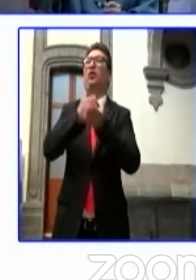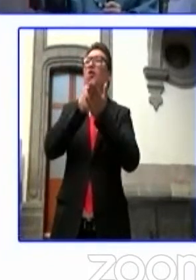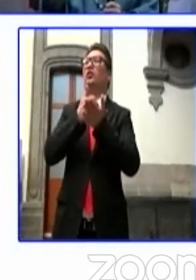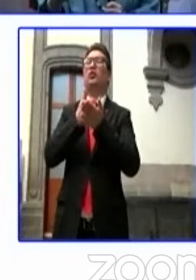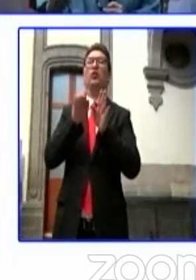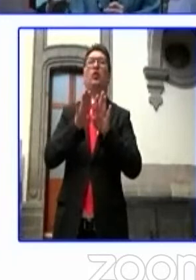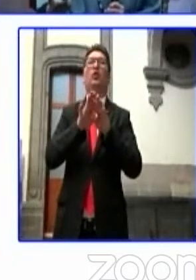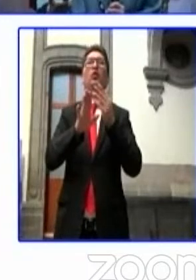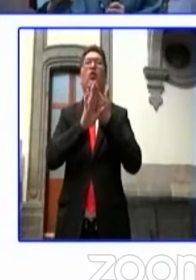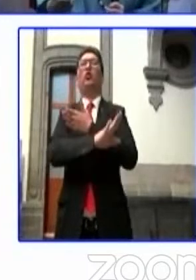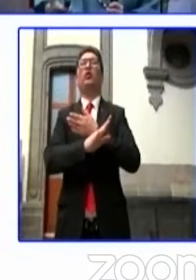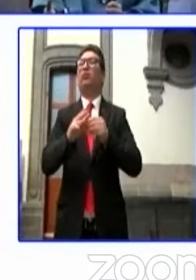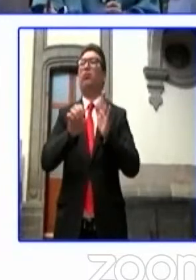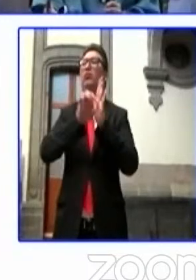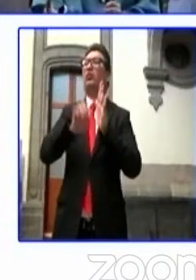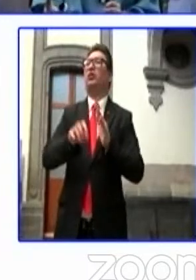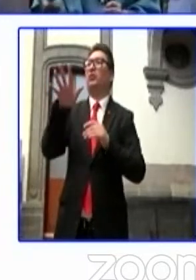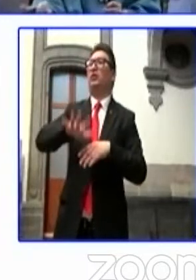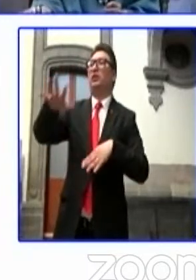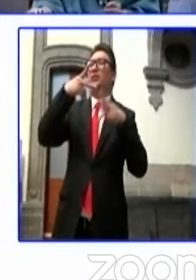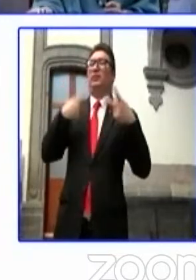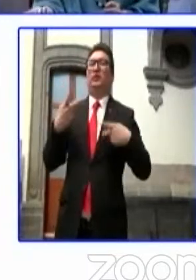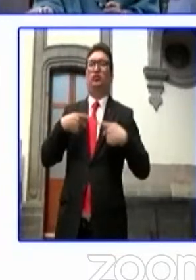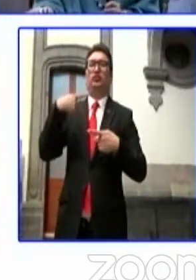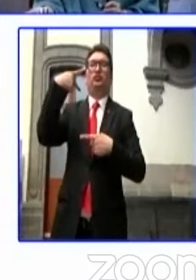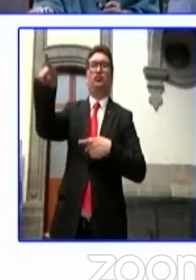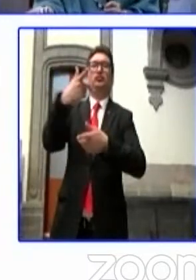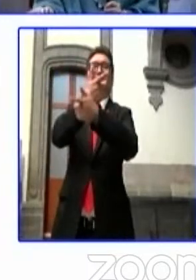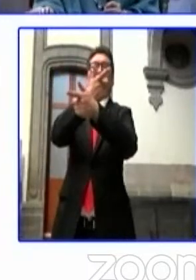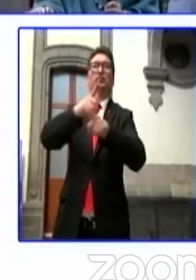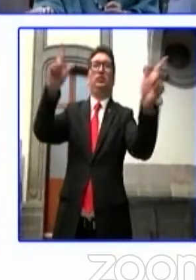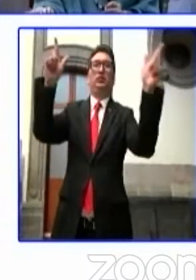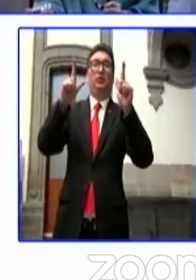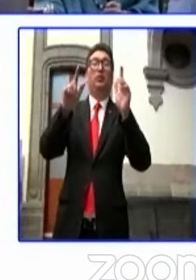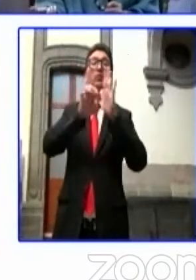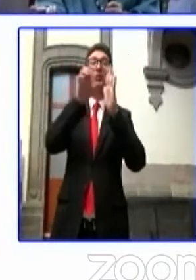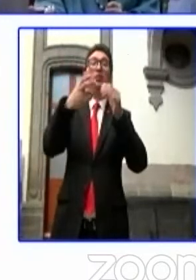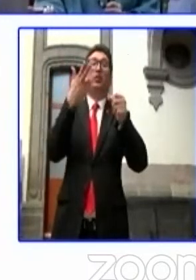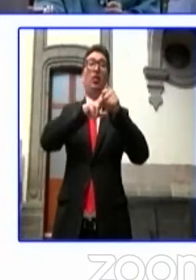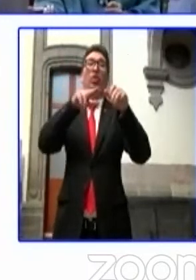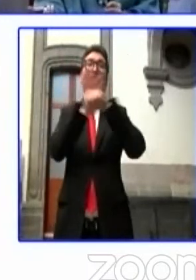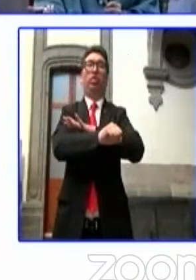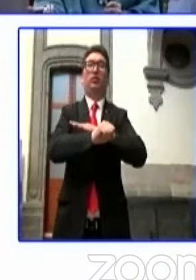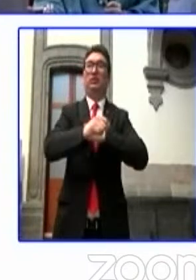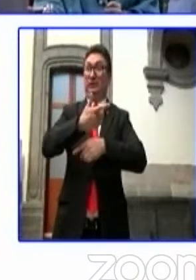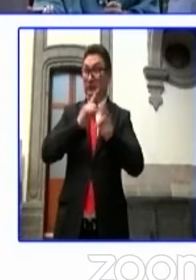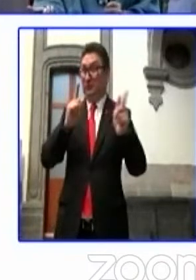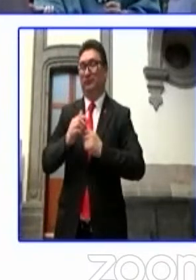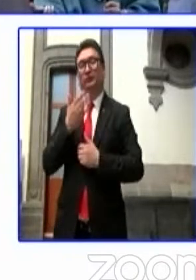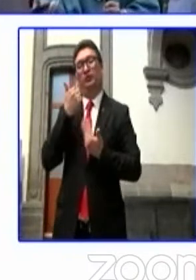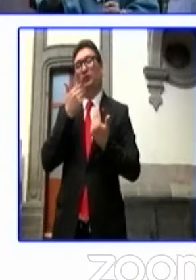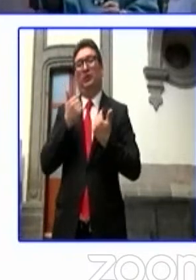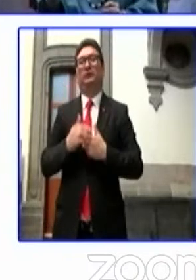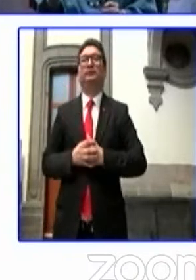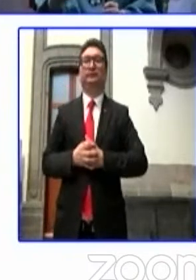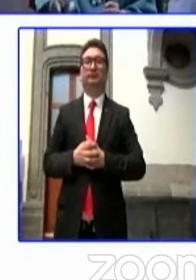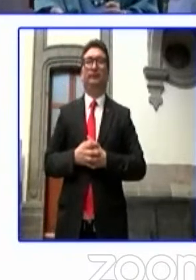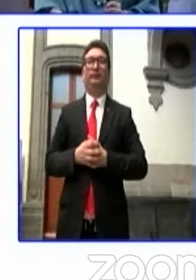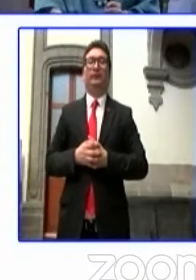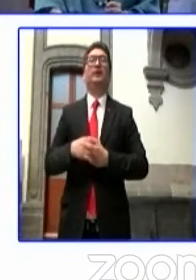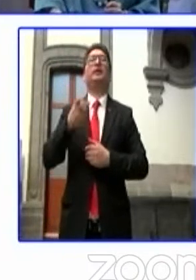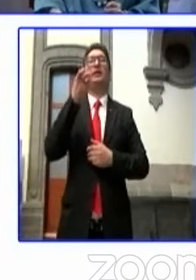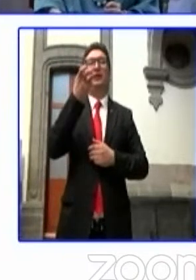se refiere a la libertad de las personas. Cuando están institucionalizadas, no están en libertad. Y también tiene